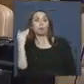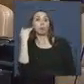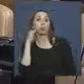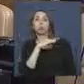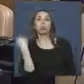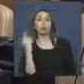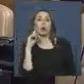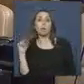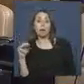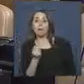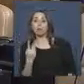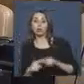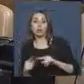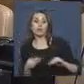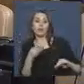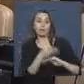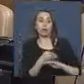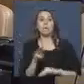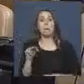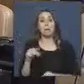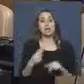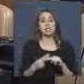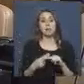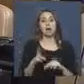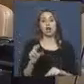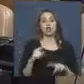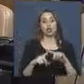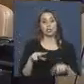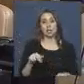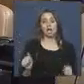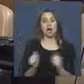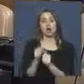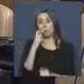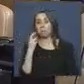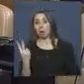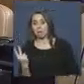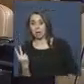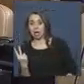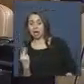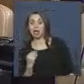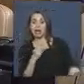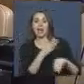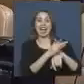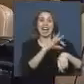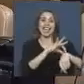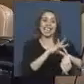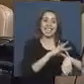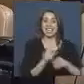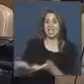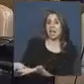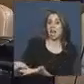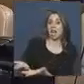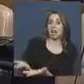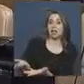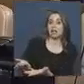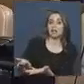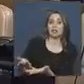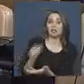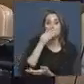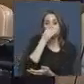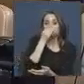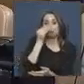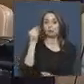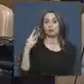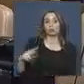en multinevas oportunidades, Roxana, junto a su padre, fueron a la clínica para tratar el problema que